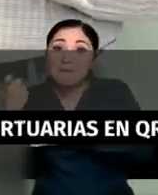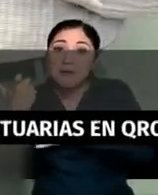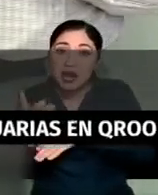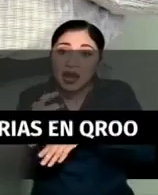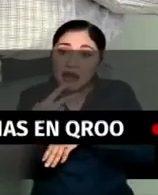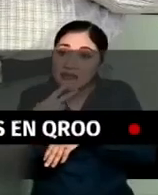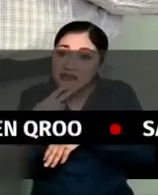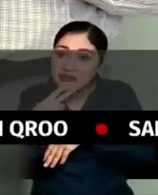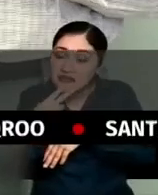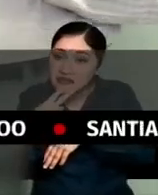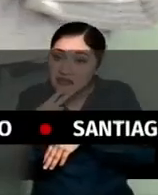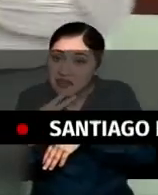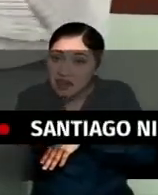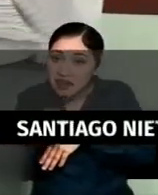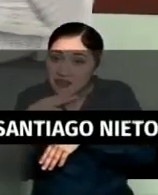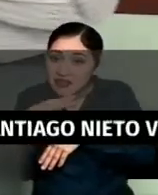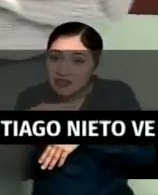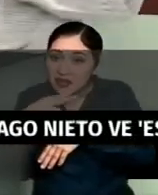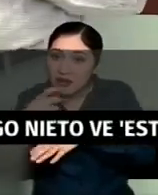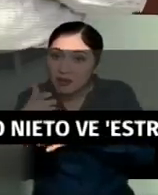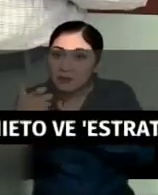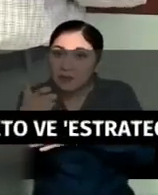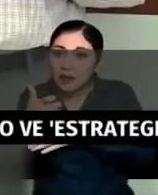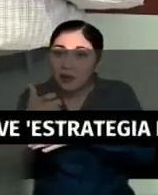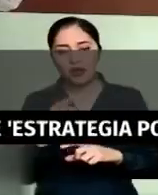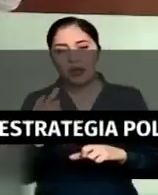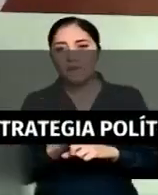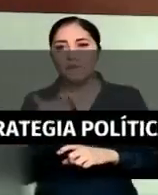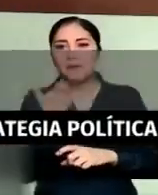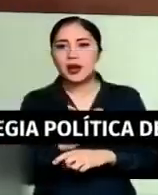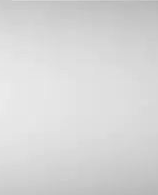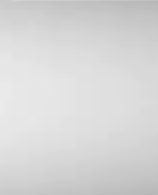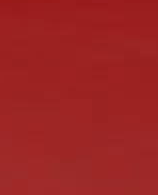lo descuenta de las participaciones